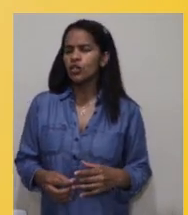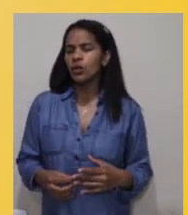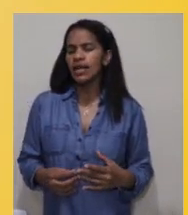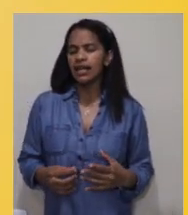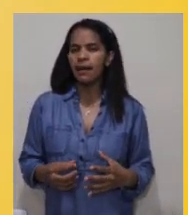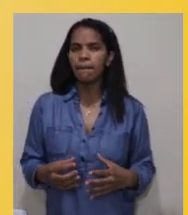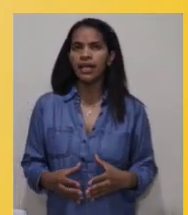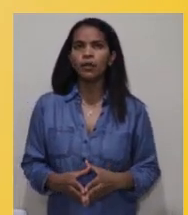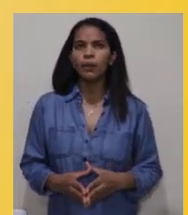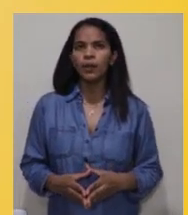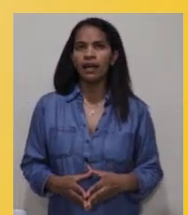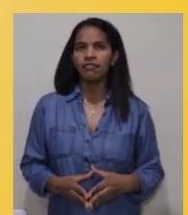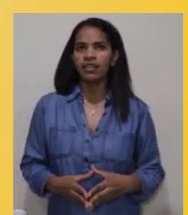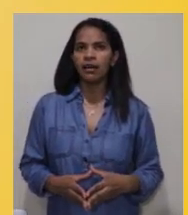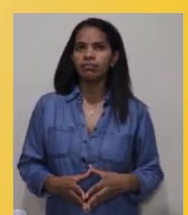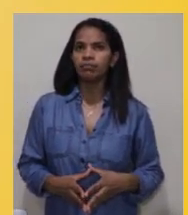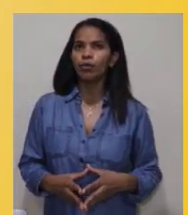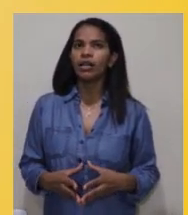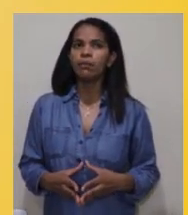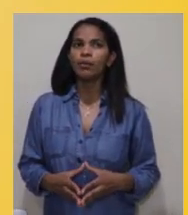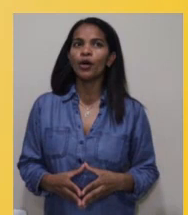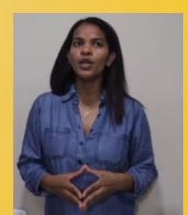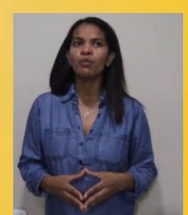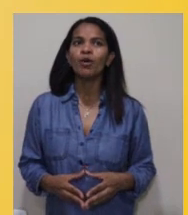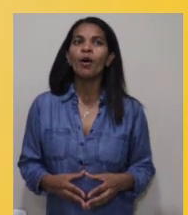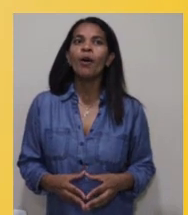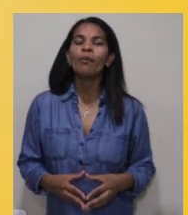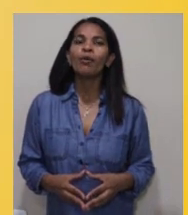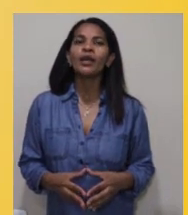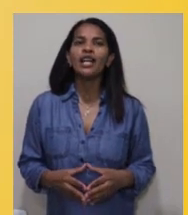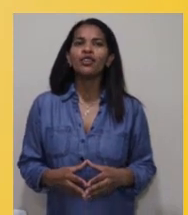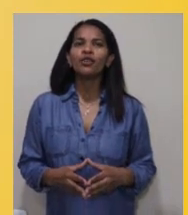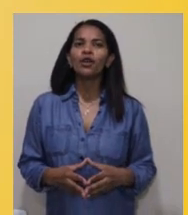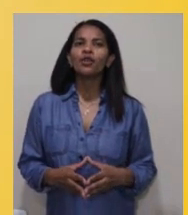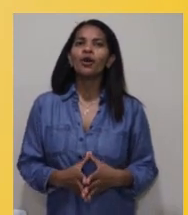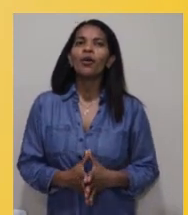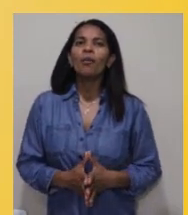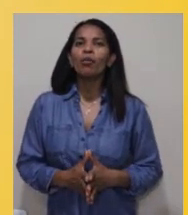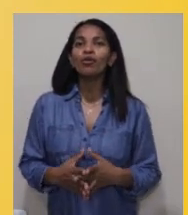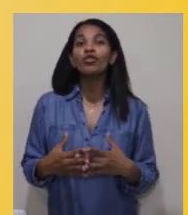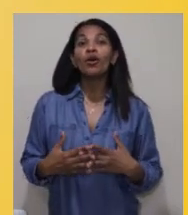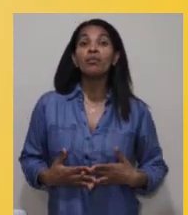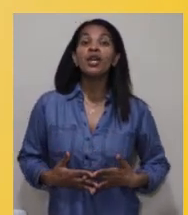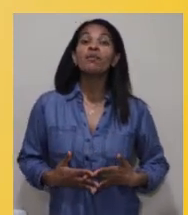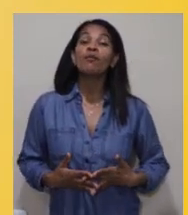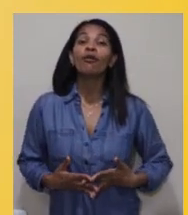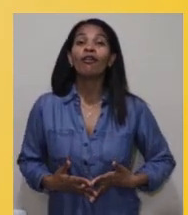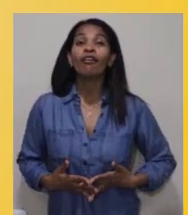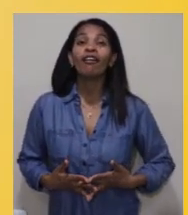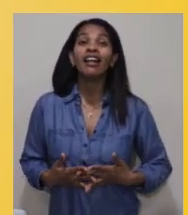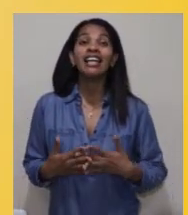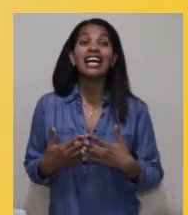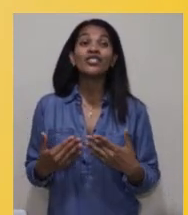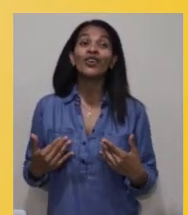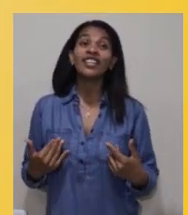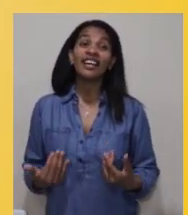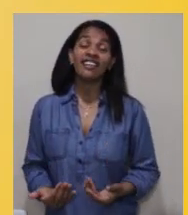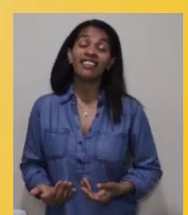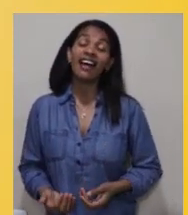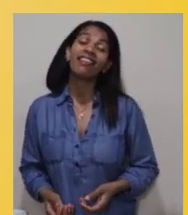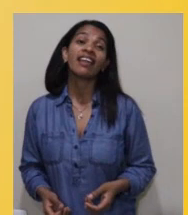personales son el respeto por la vida, por el prójimo, por el entorno, por uno mismo,